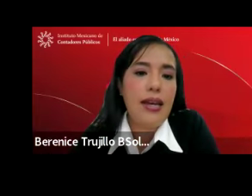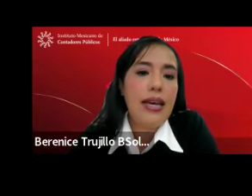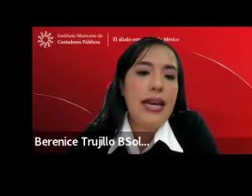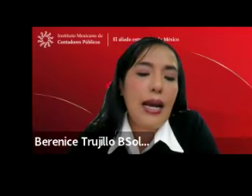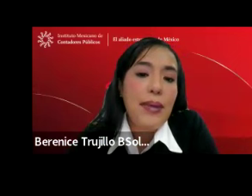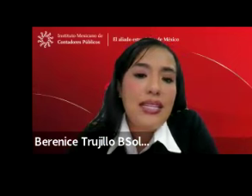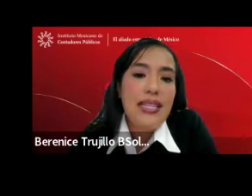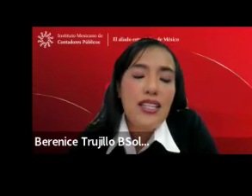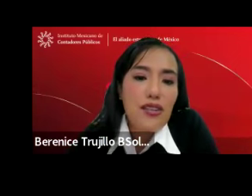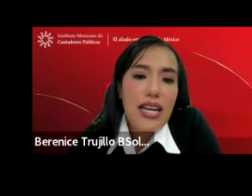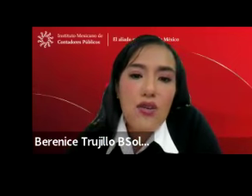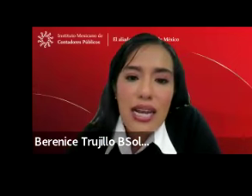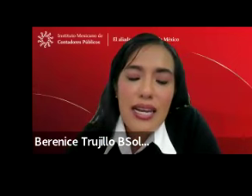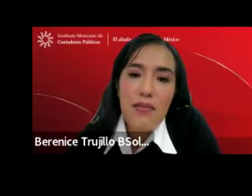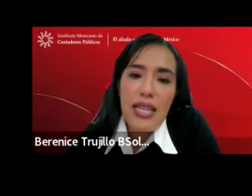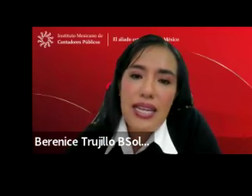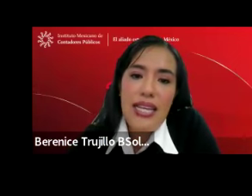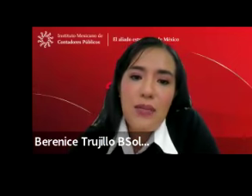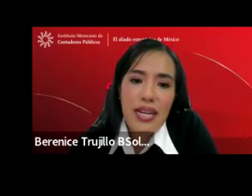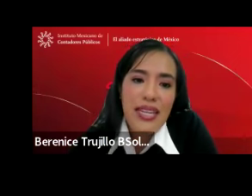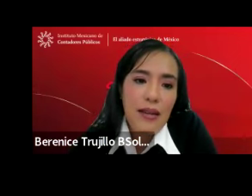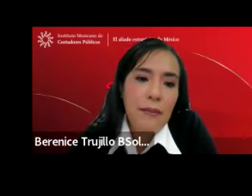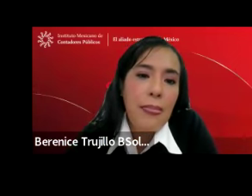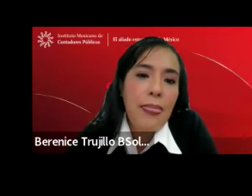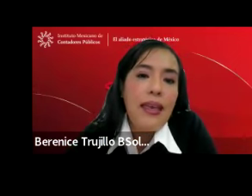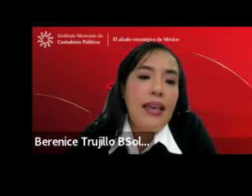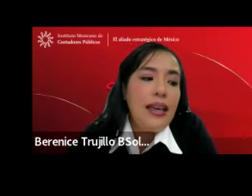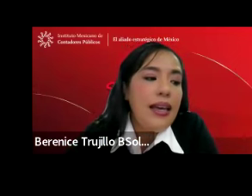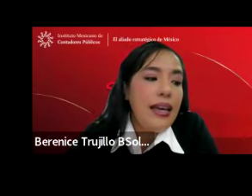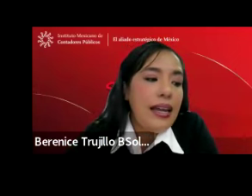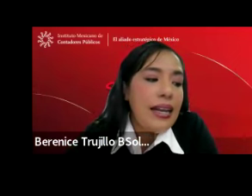nosotros. Capacitación anual en materia de PLD.